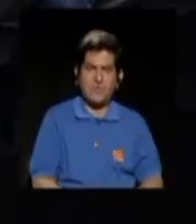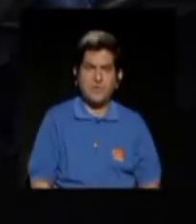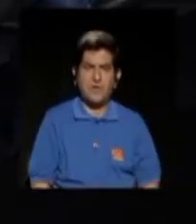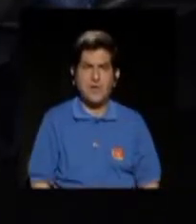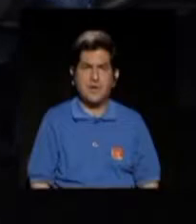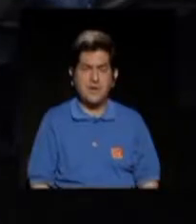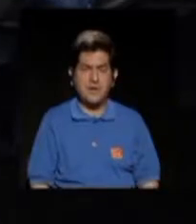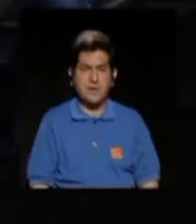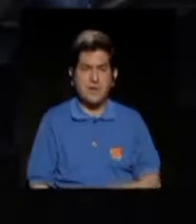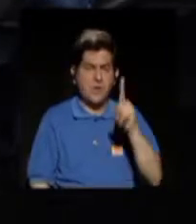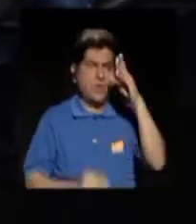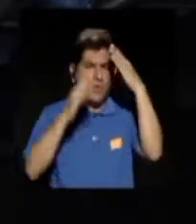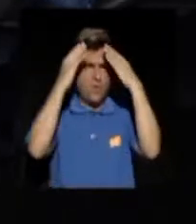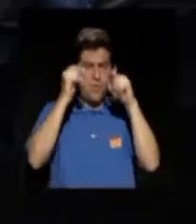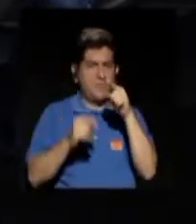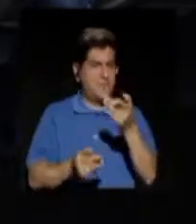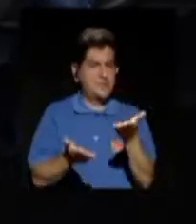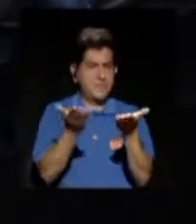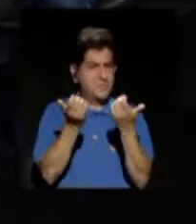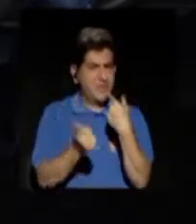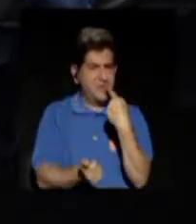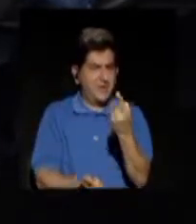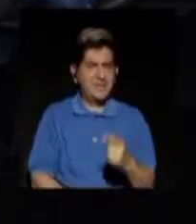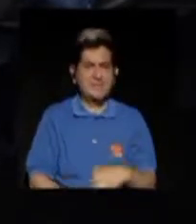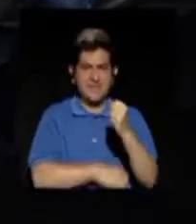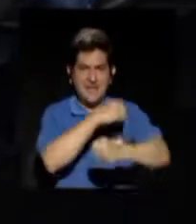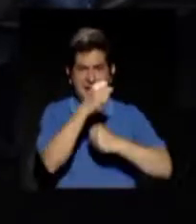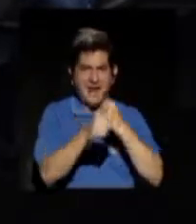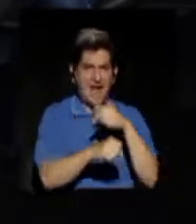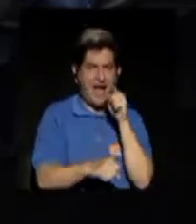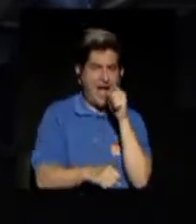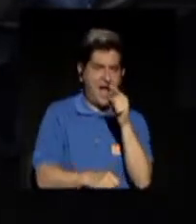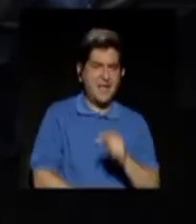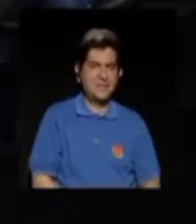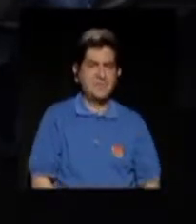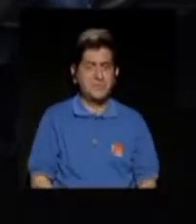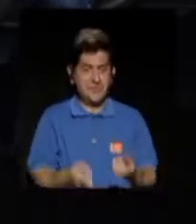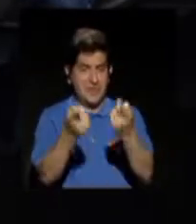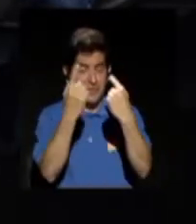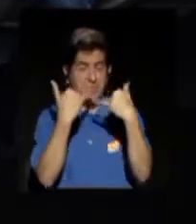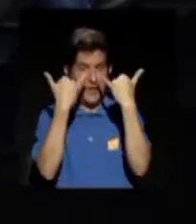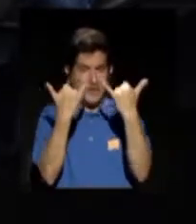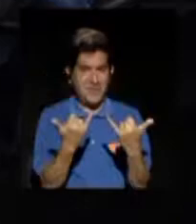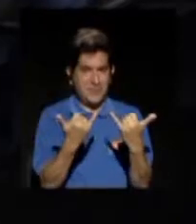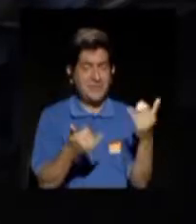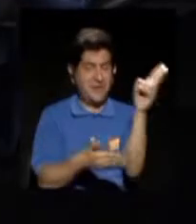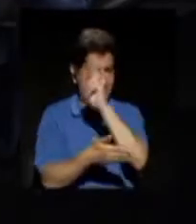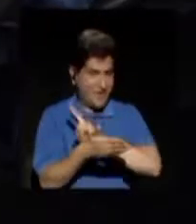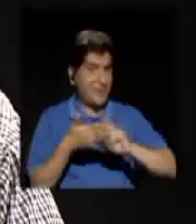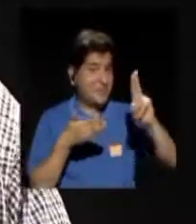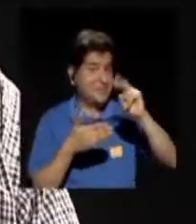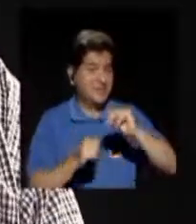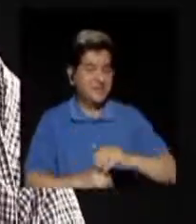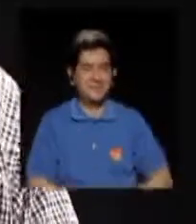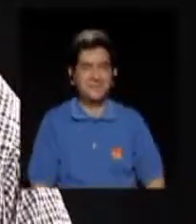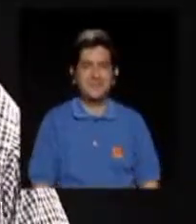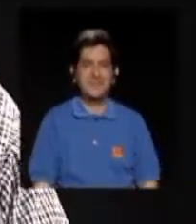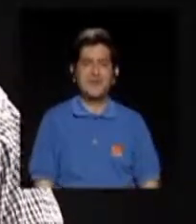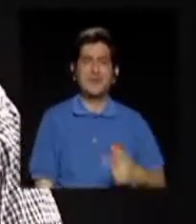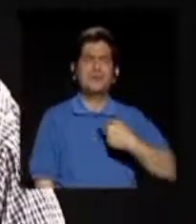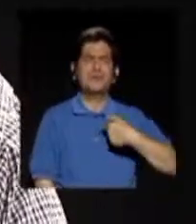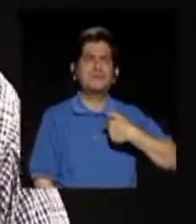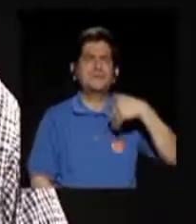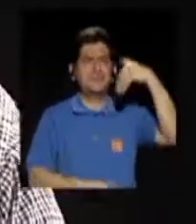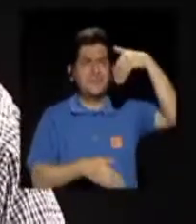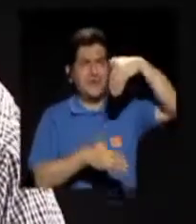dato que usted no quiere revelar, don David, ¿en qué año llegó usted al campus, a este campus? Bueno, yo